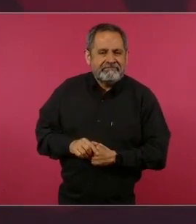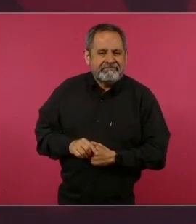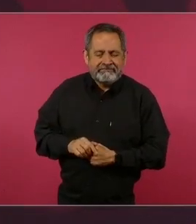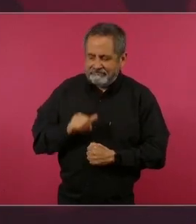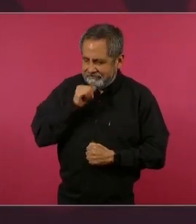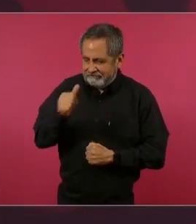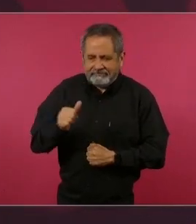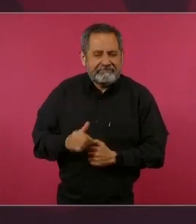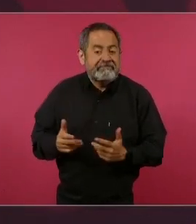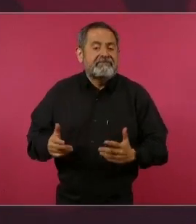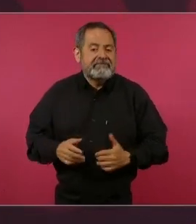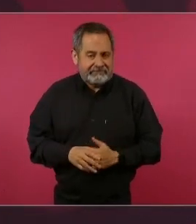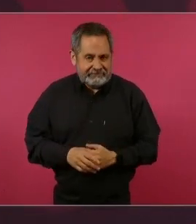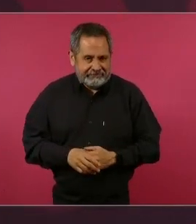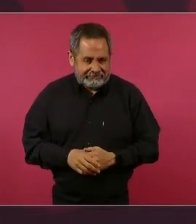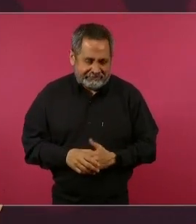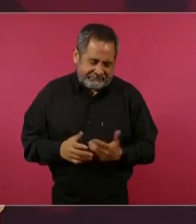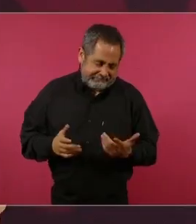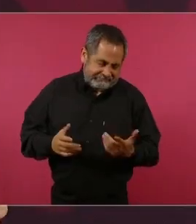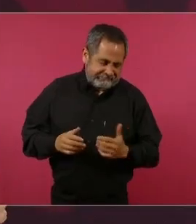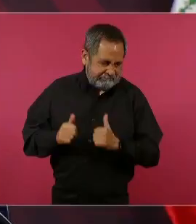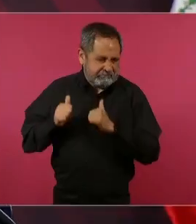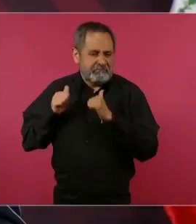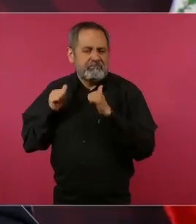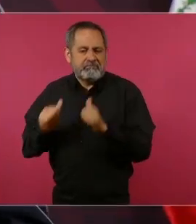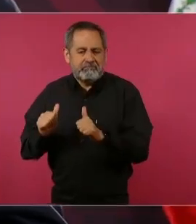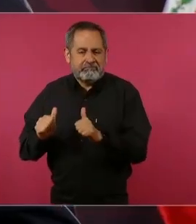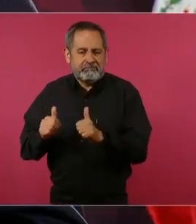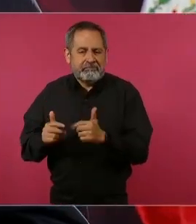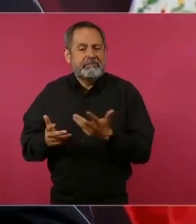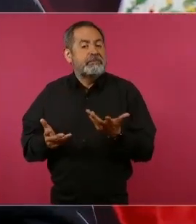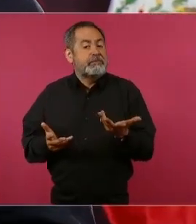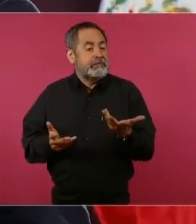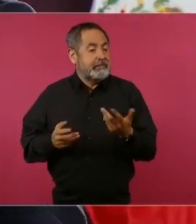Nada más que está muy difícil, ¿no?